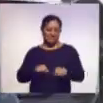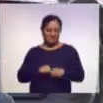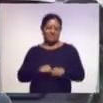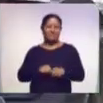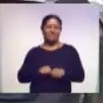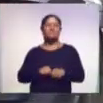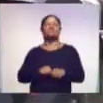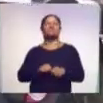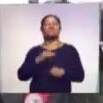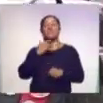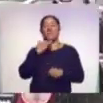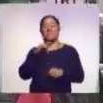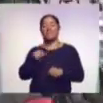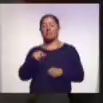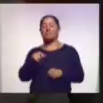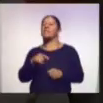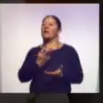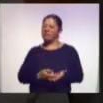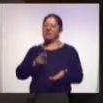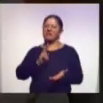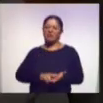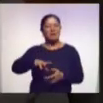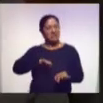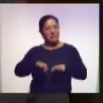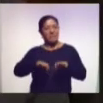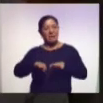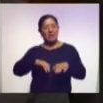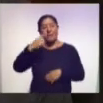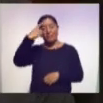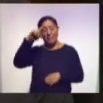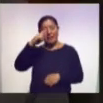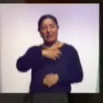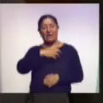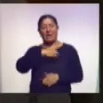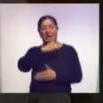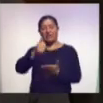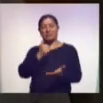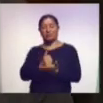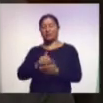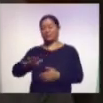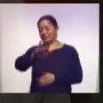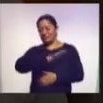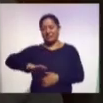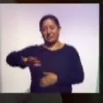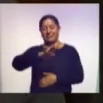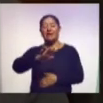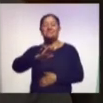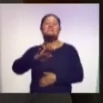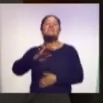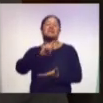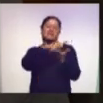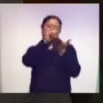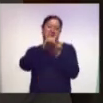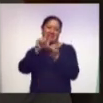para mantener a la capital libre de basura. Así lo afirmó el titular del área, Víctor Hugo Caguanzi. Ahorita en la